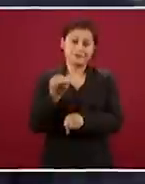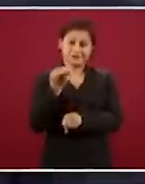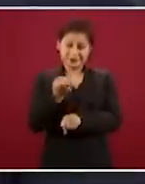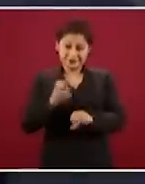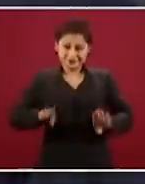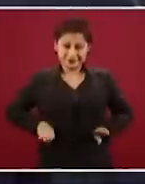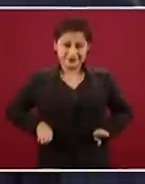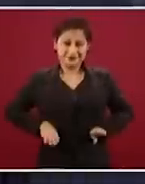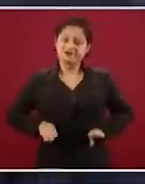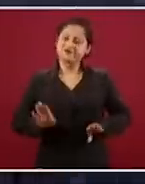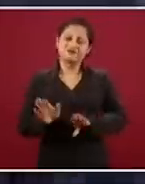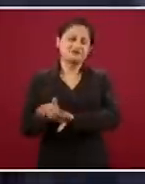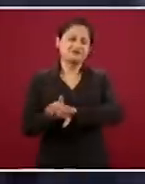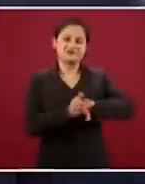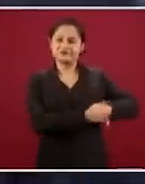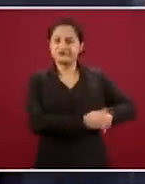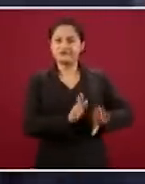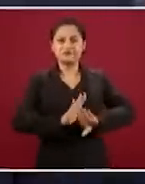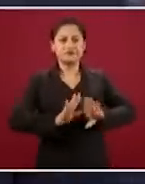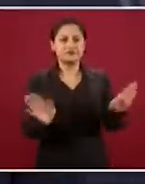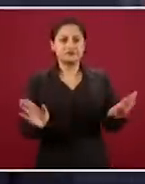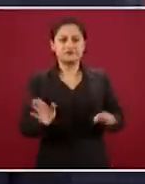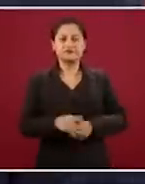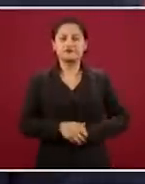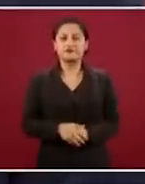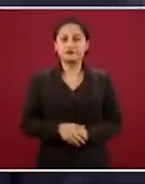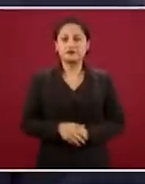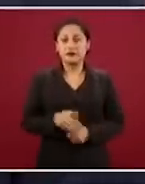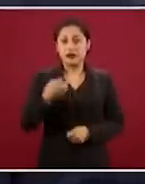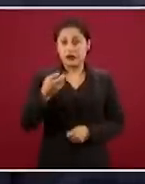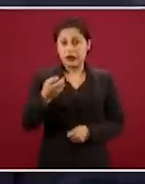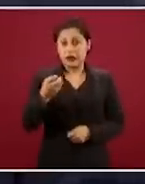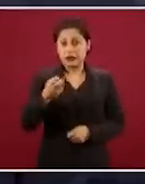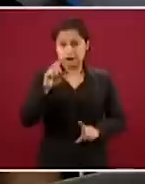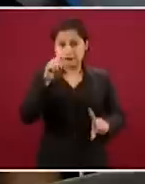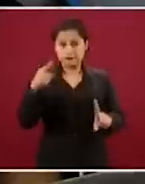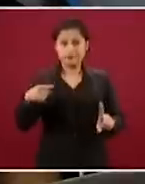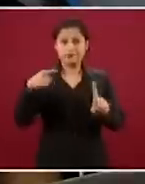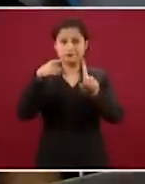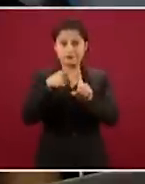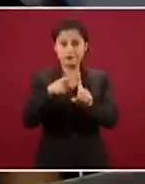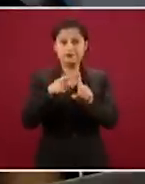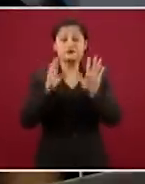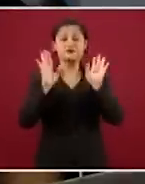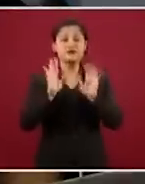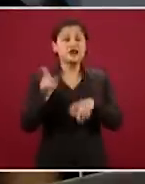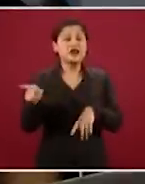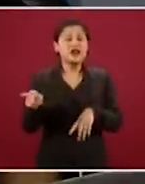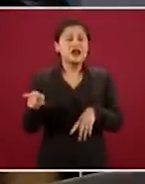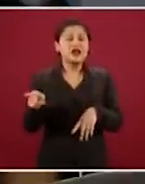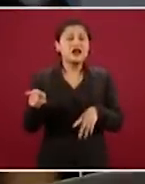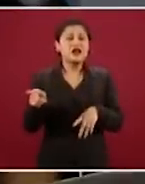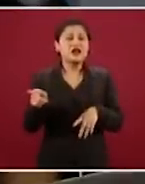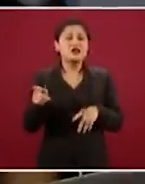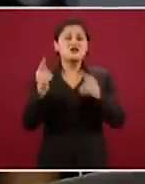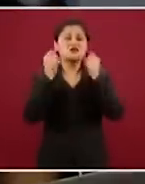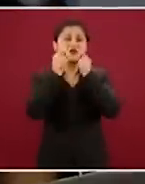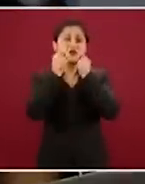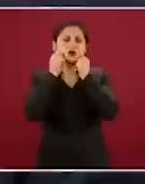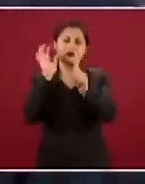Esto ayuda mucho, independientemente de las detenciones, porque la justicia no solo es